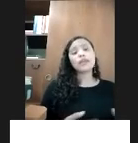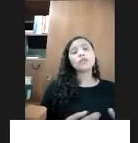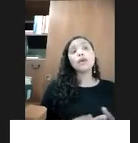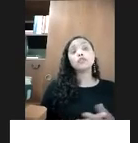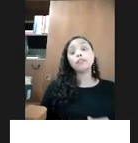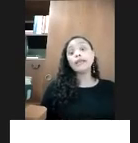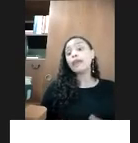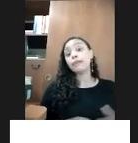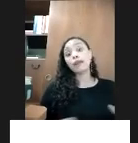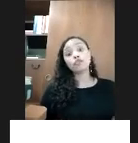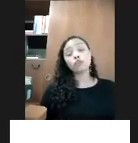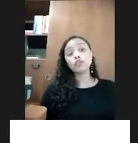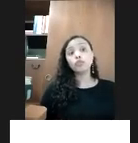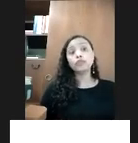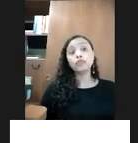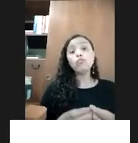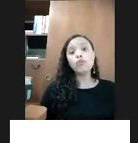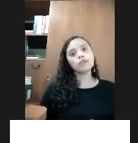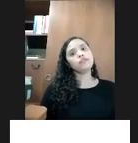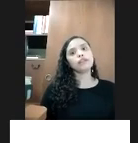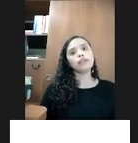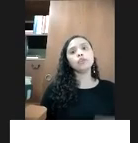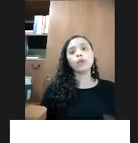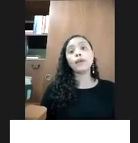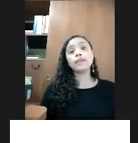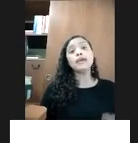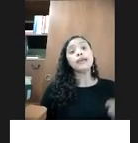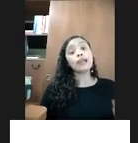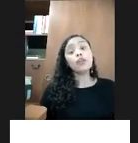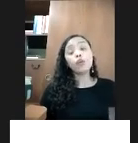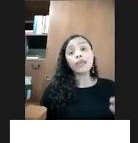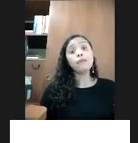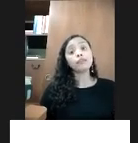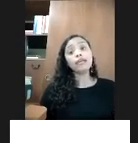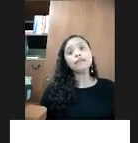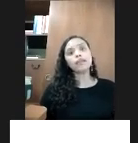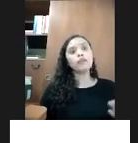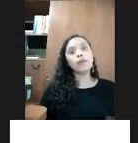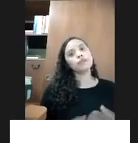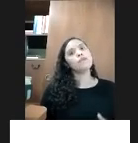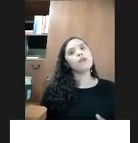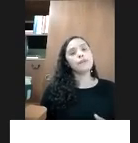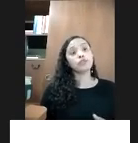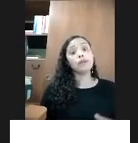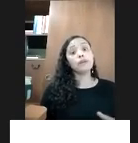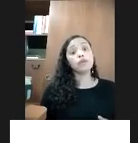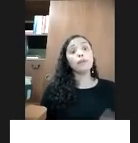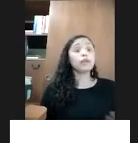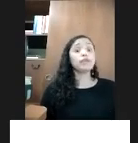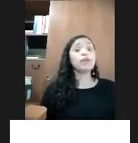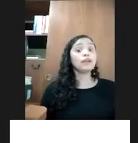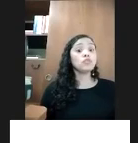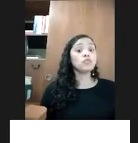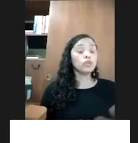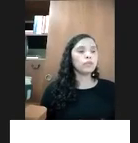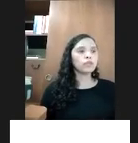reciben ayuda de sus familiares, y para nosotros eso es un dato muy significativo, toda vez que es importante que no abandonemos a las personas mayores porque ellos